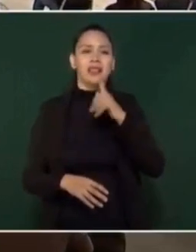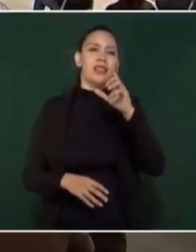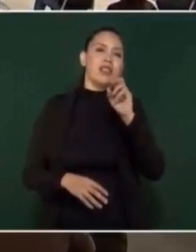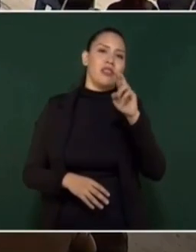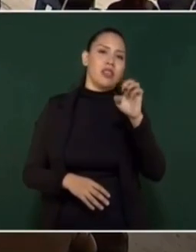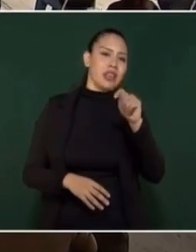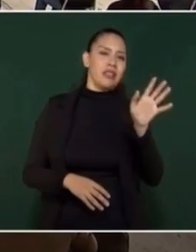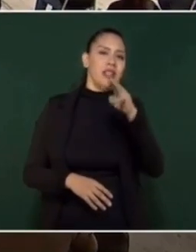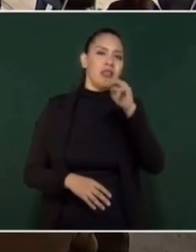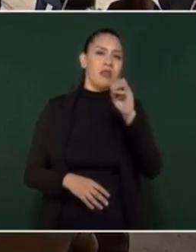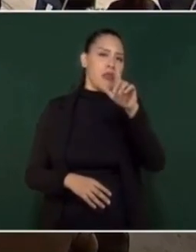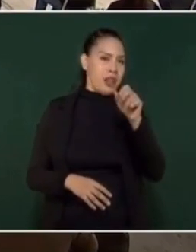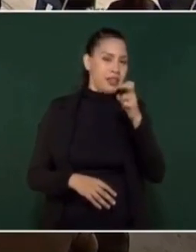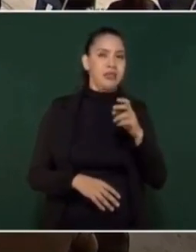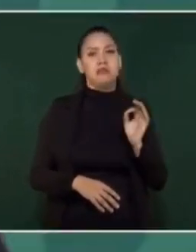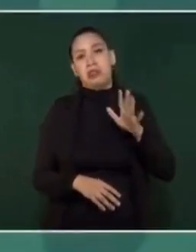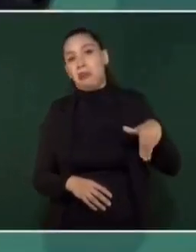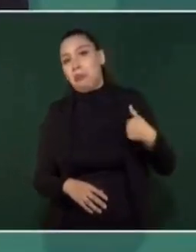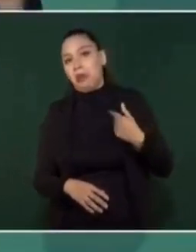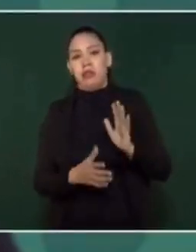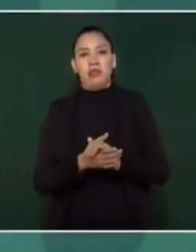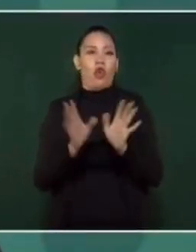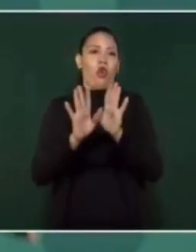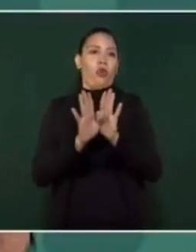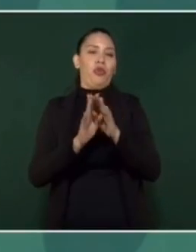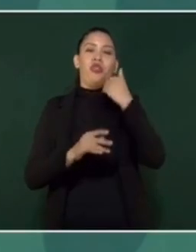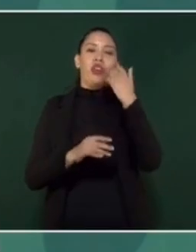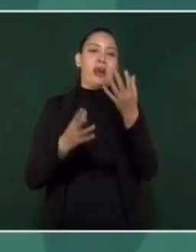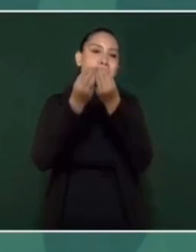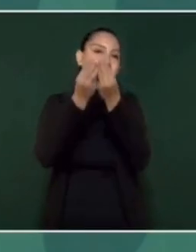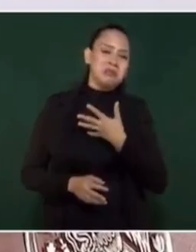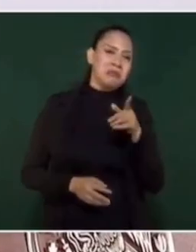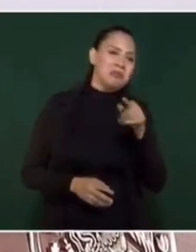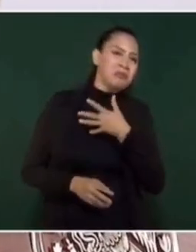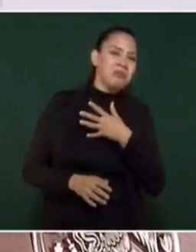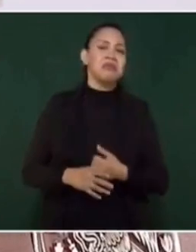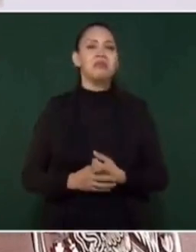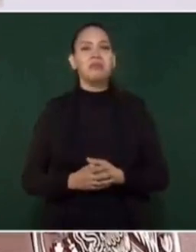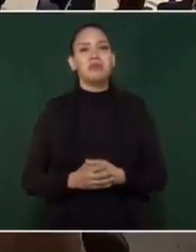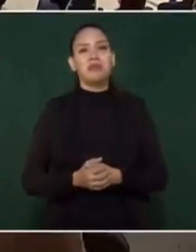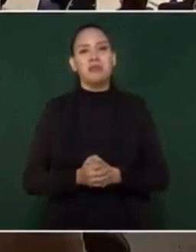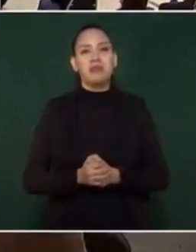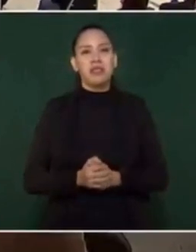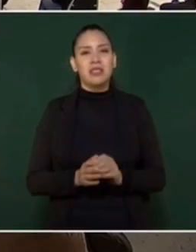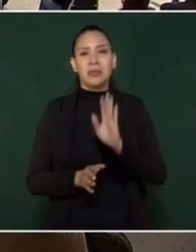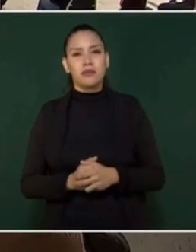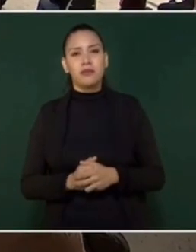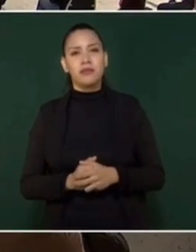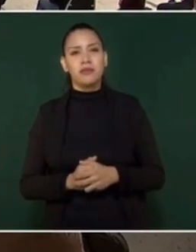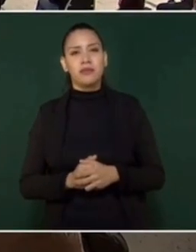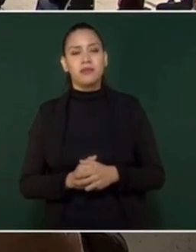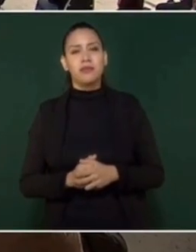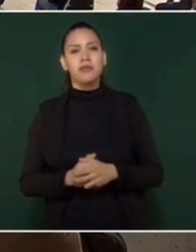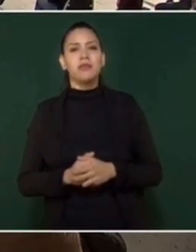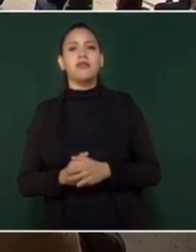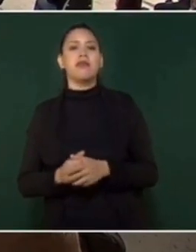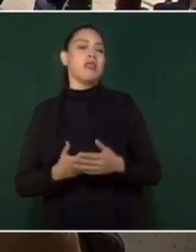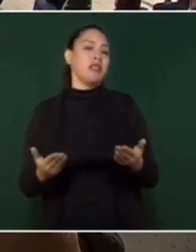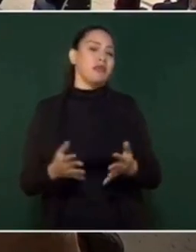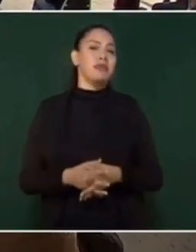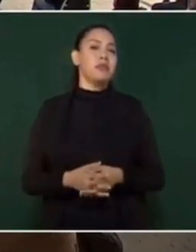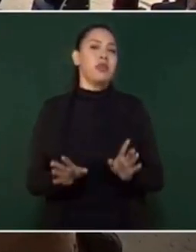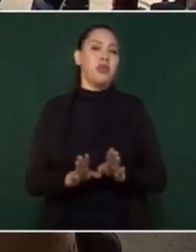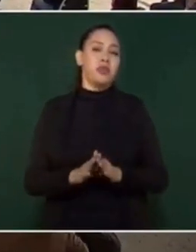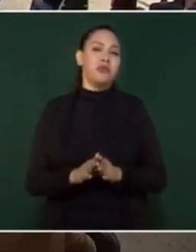Mola. Casi era el derrumbe de nuestro gobierno. Y fue como el parto de los montes. Entonces,